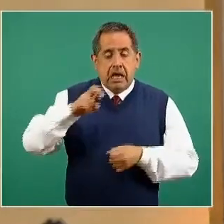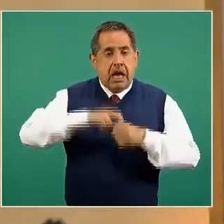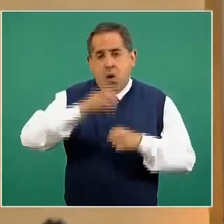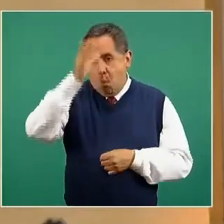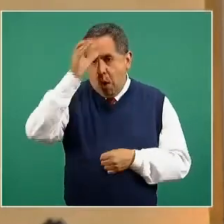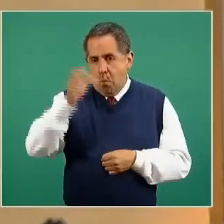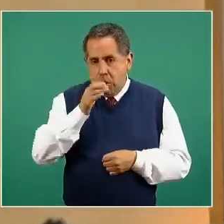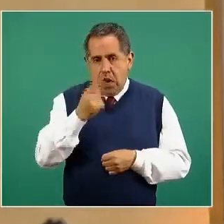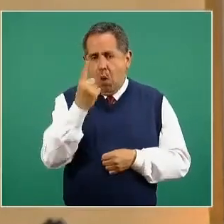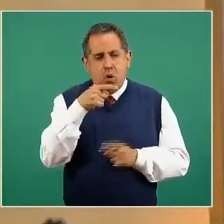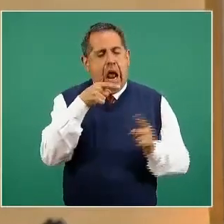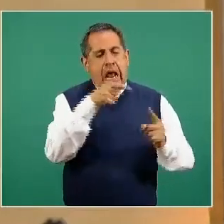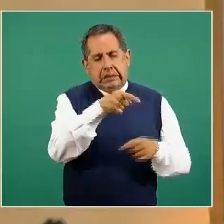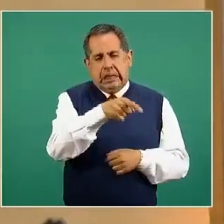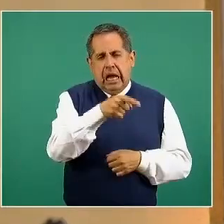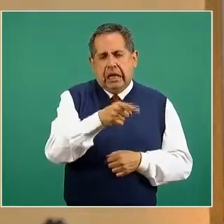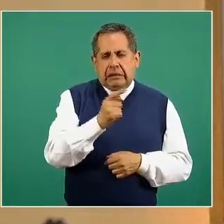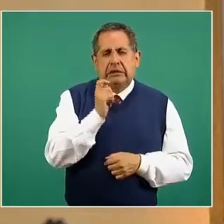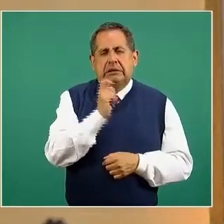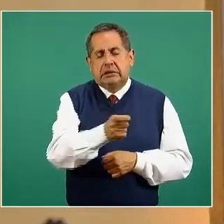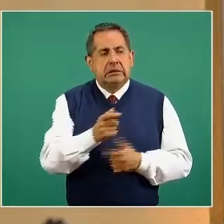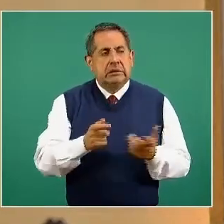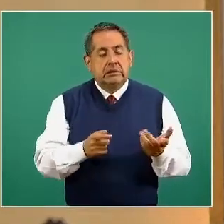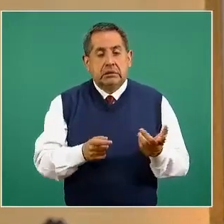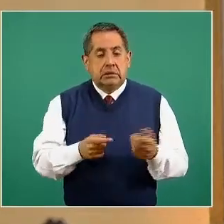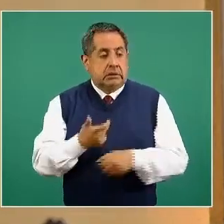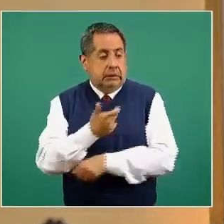Coahuila, que sufrió una